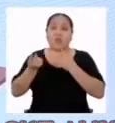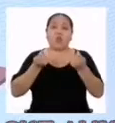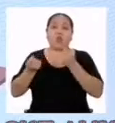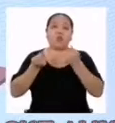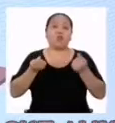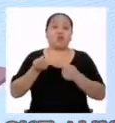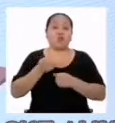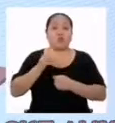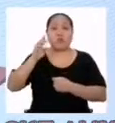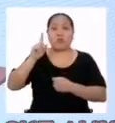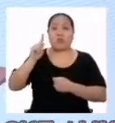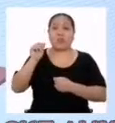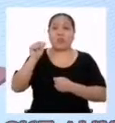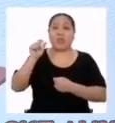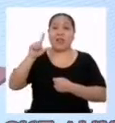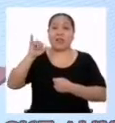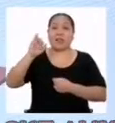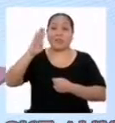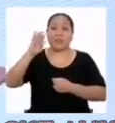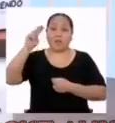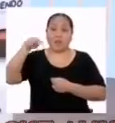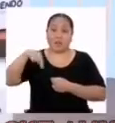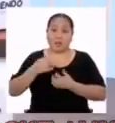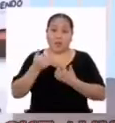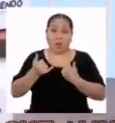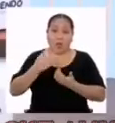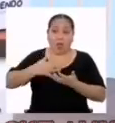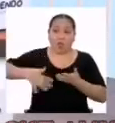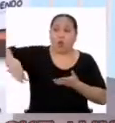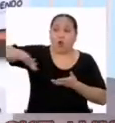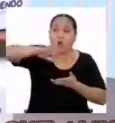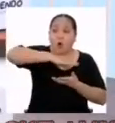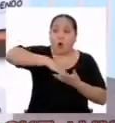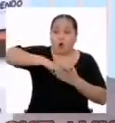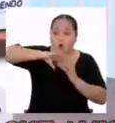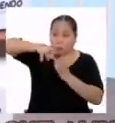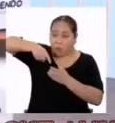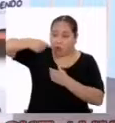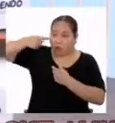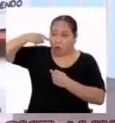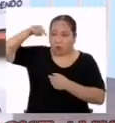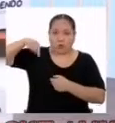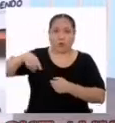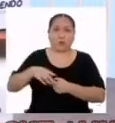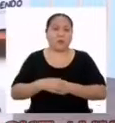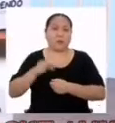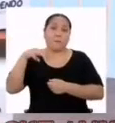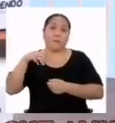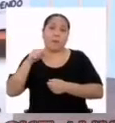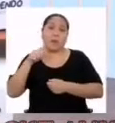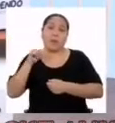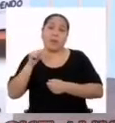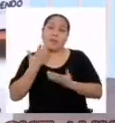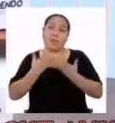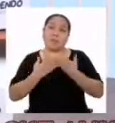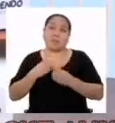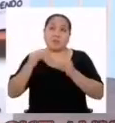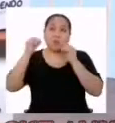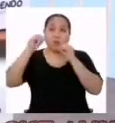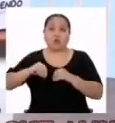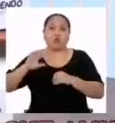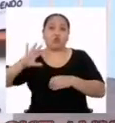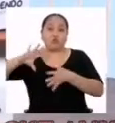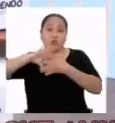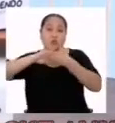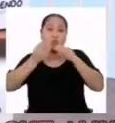es mundialmente famoso. Lo más probable es que Malala haya empezado a compartir su historia